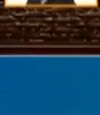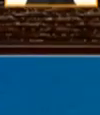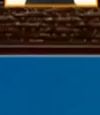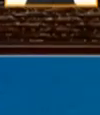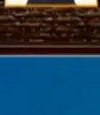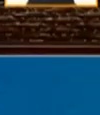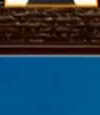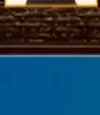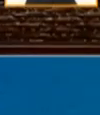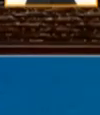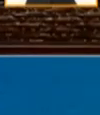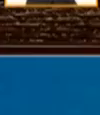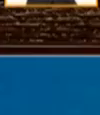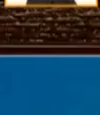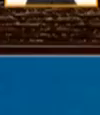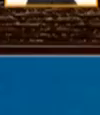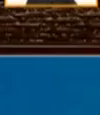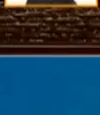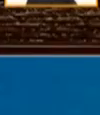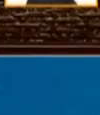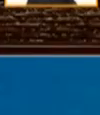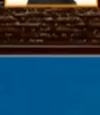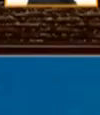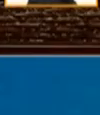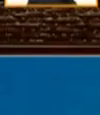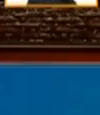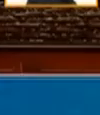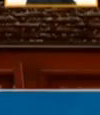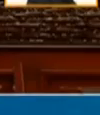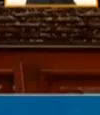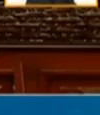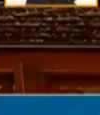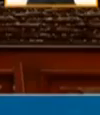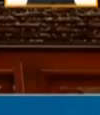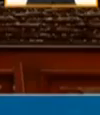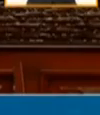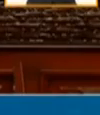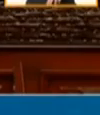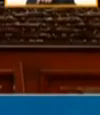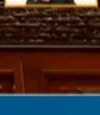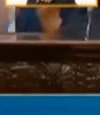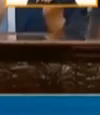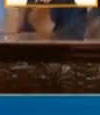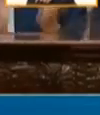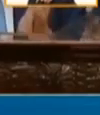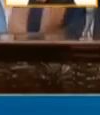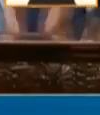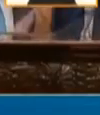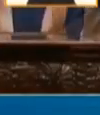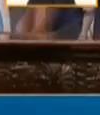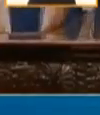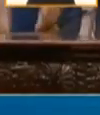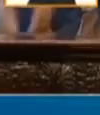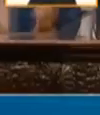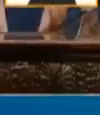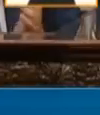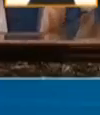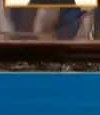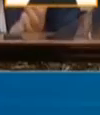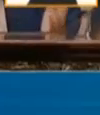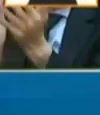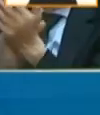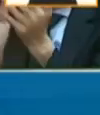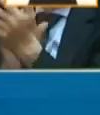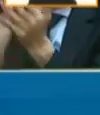Unidos. Una oportunidad que ya se nos presentó hace 20 años y dejamos pasar. El presidente argentino anunció que en